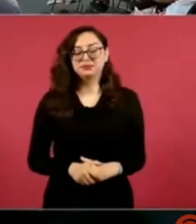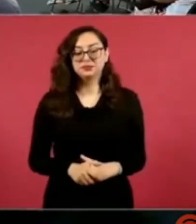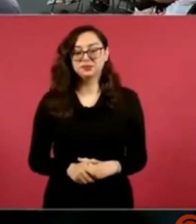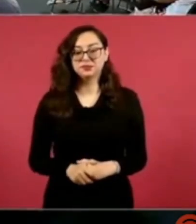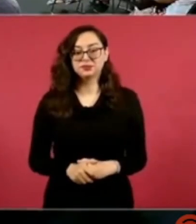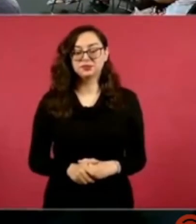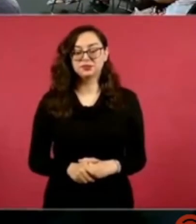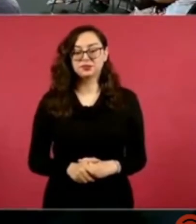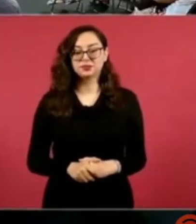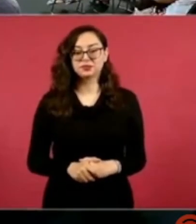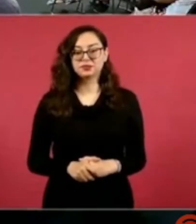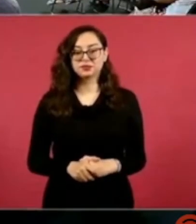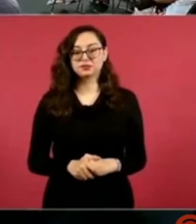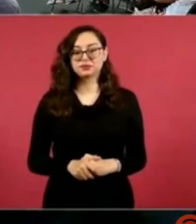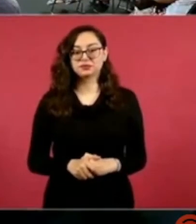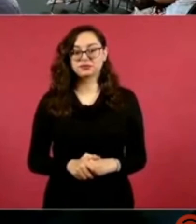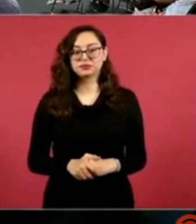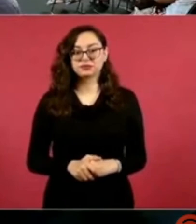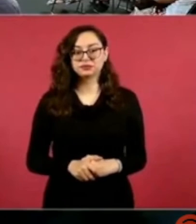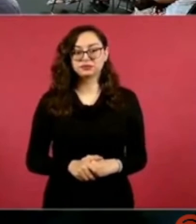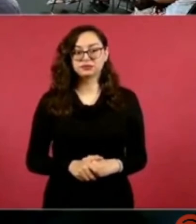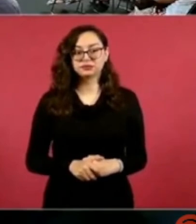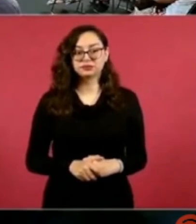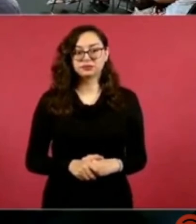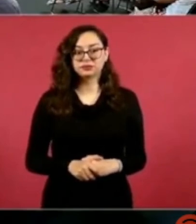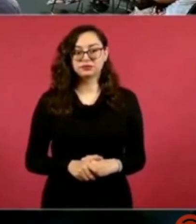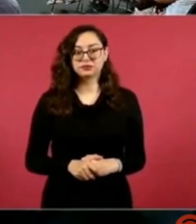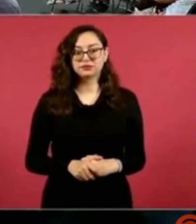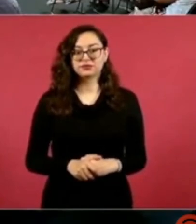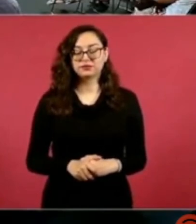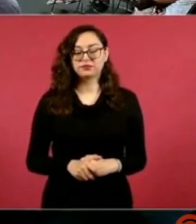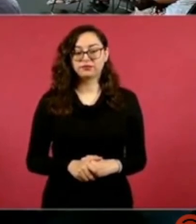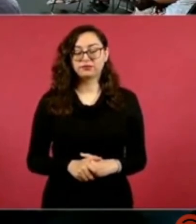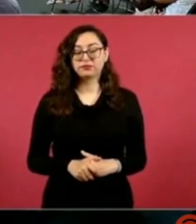se tienen que replantear los medios,